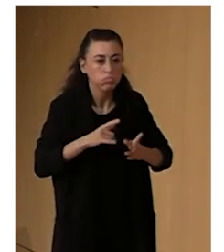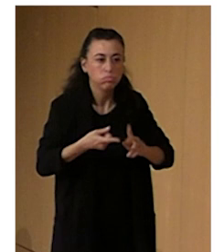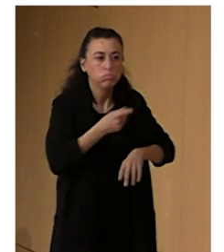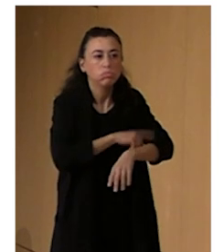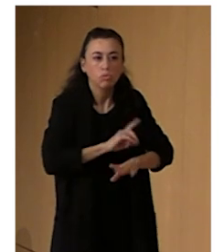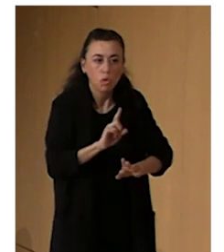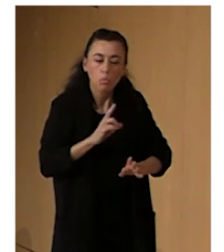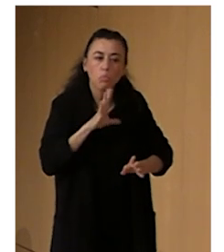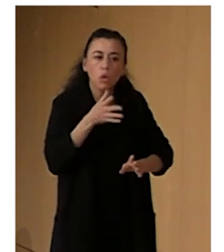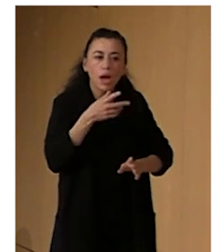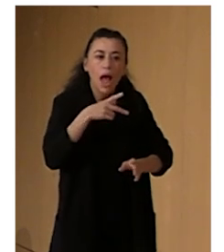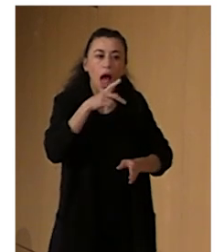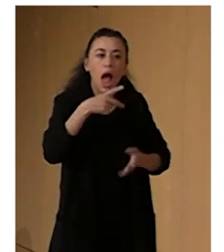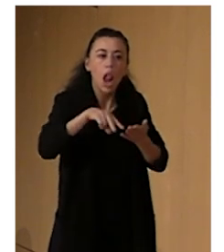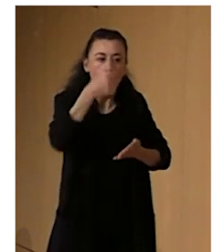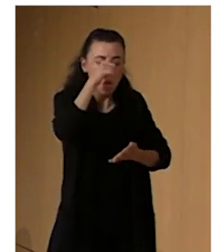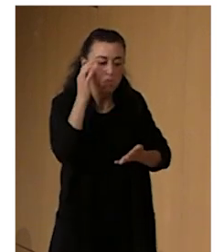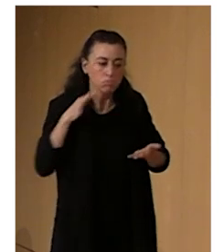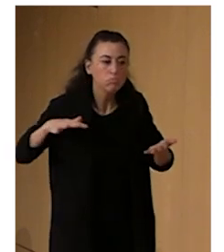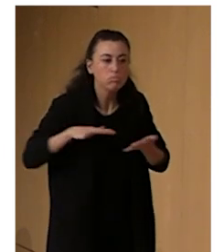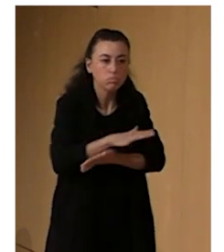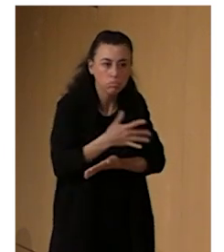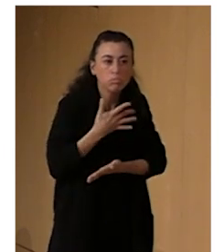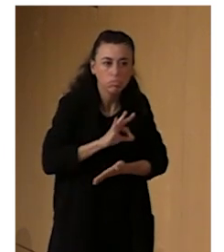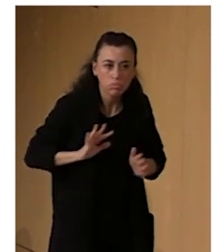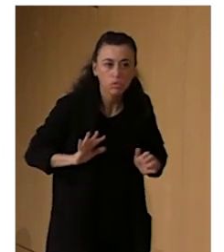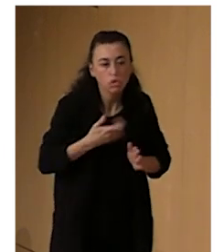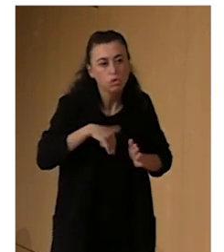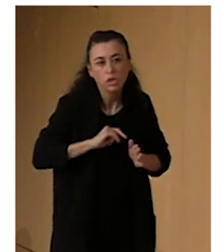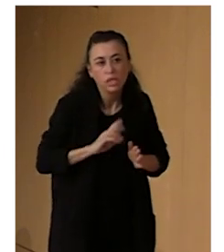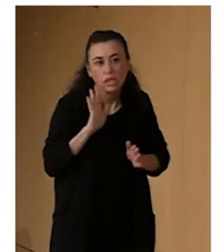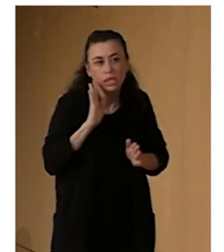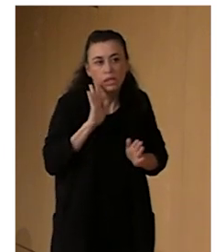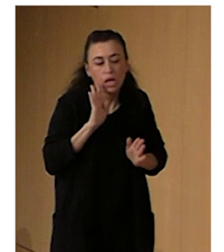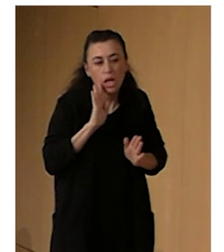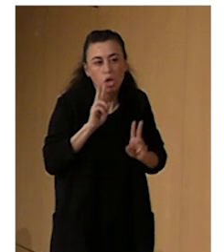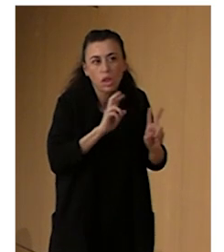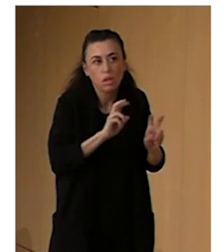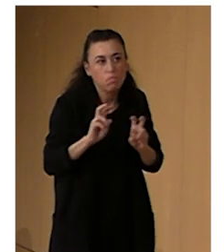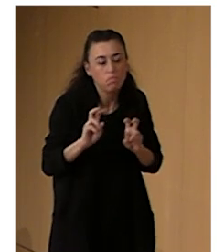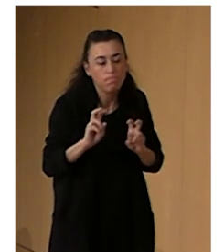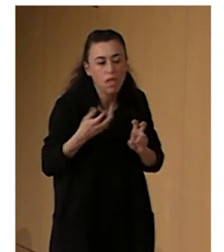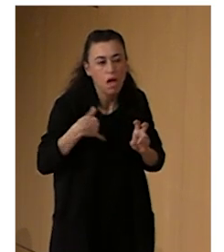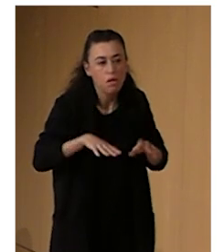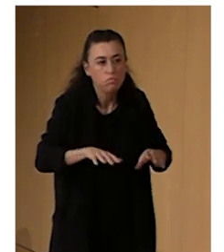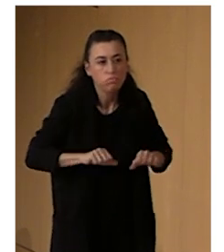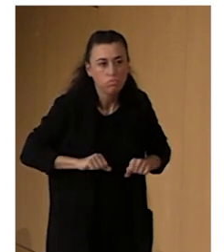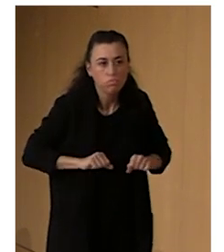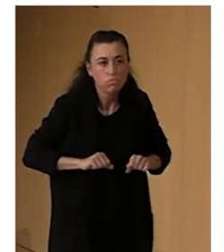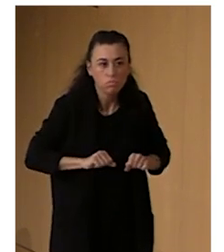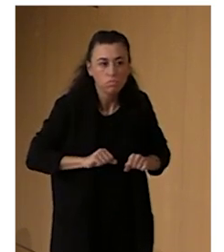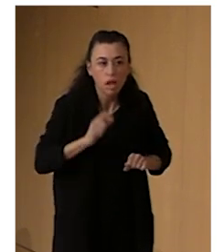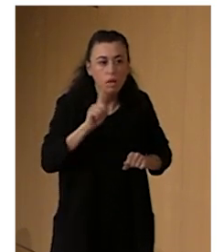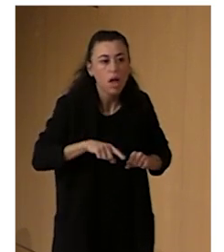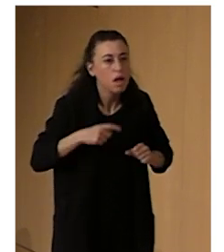cual ya esas medidas las tenemos como como asumidas no y luego intentamos siempre que la